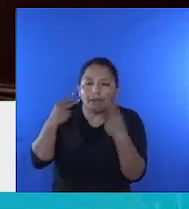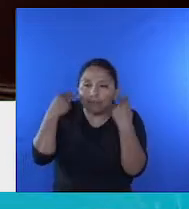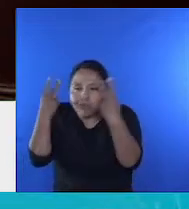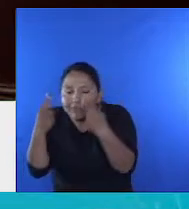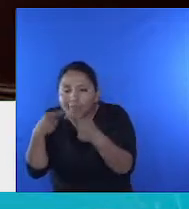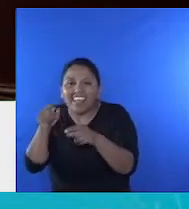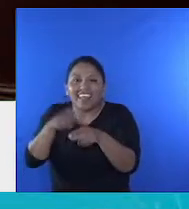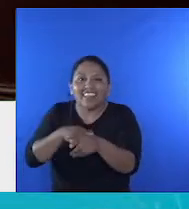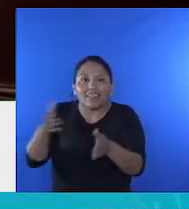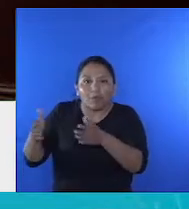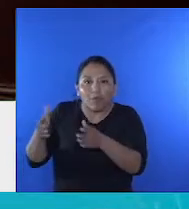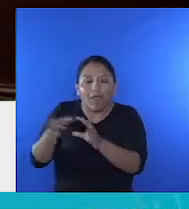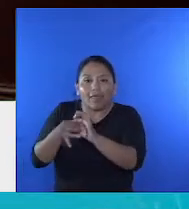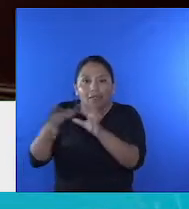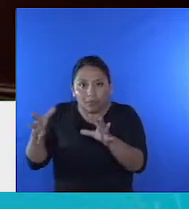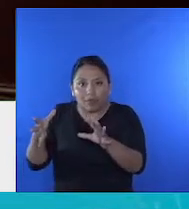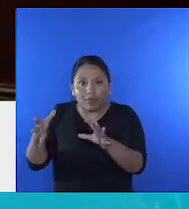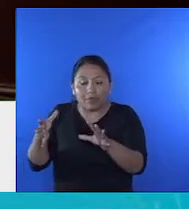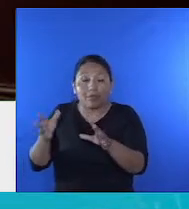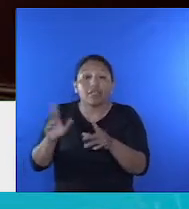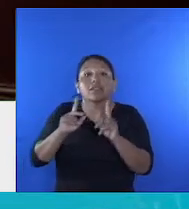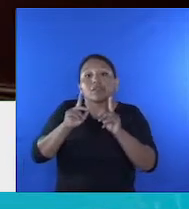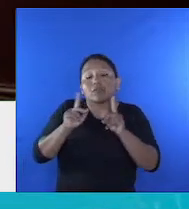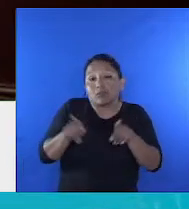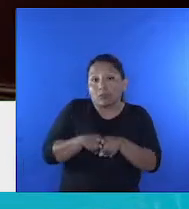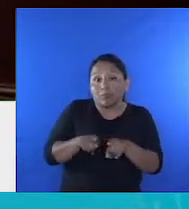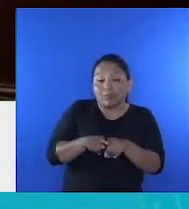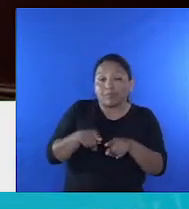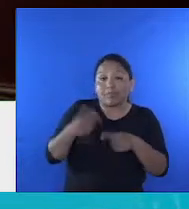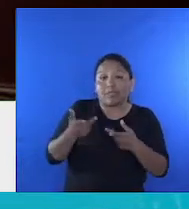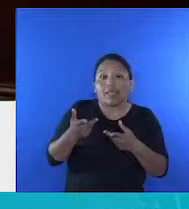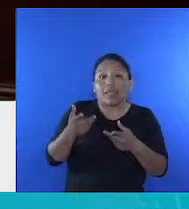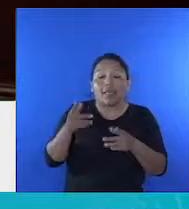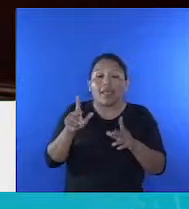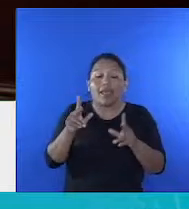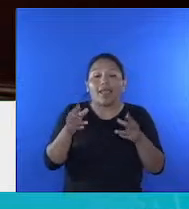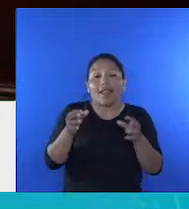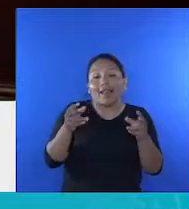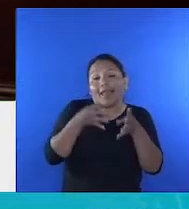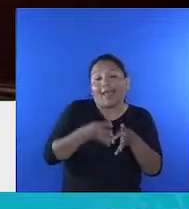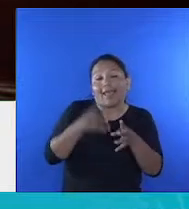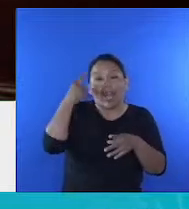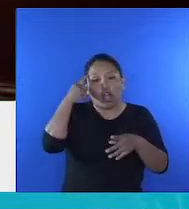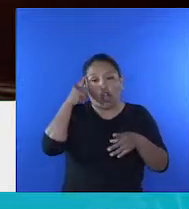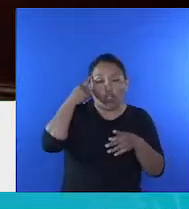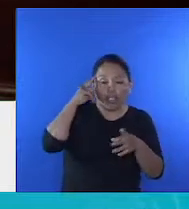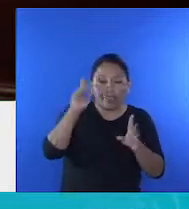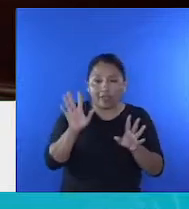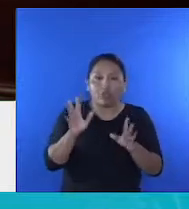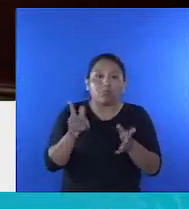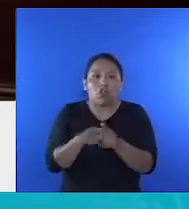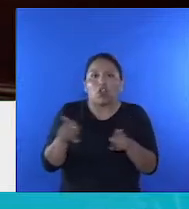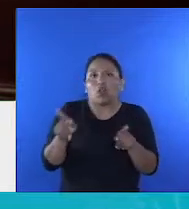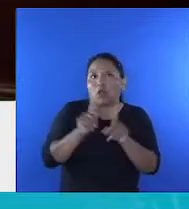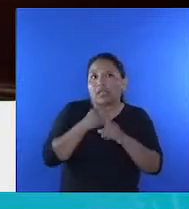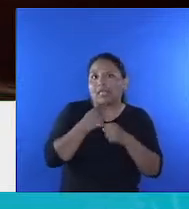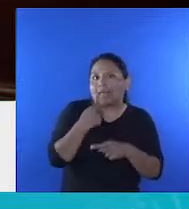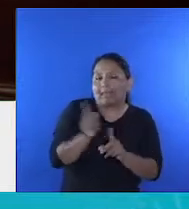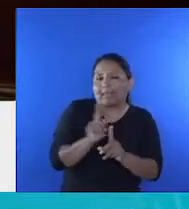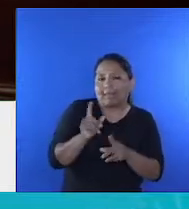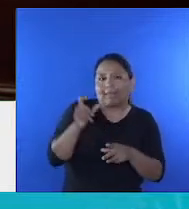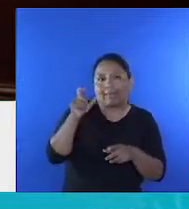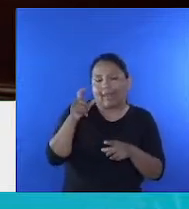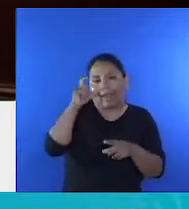democracia, e incluso se generó también todo esto de los loquitos de la guerra, que no podían decir que eran soldados conscriptos que habían estado en